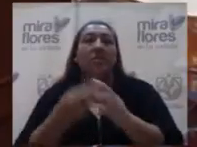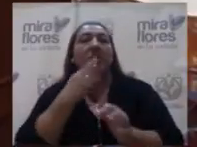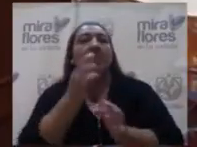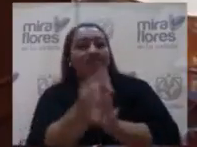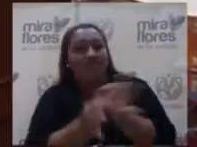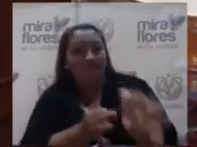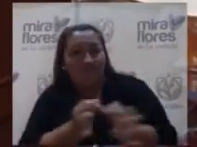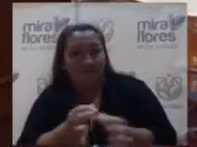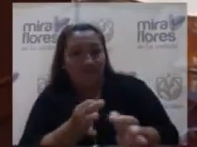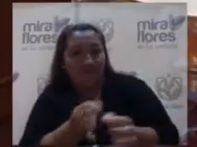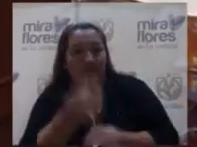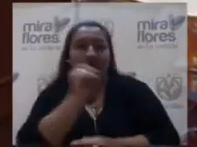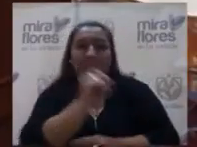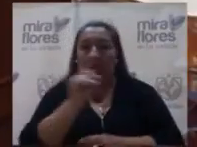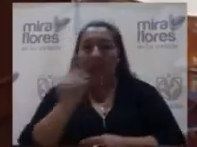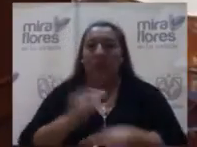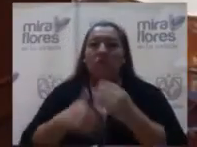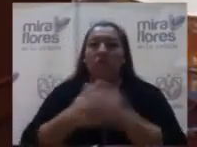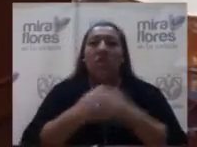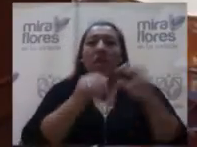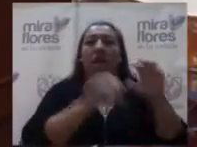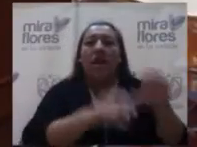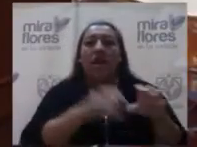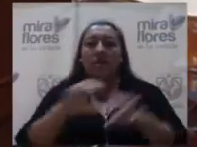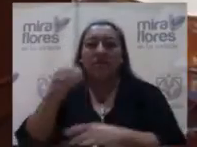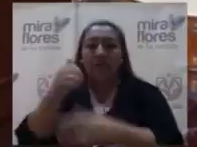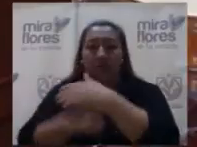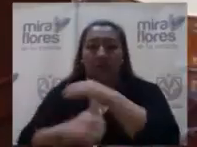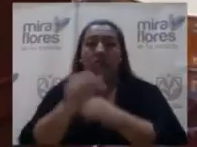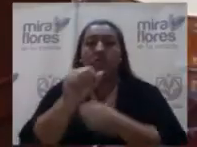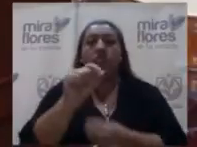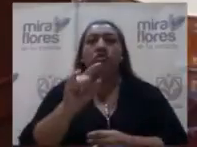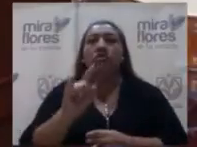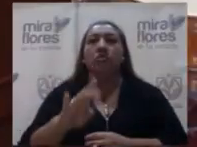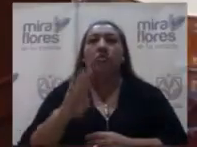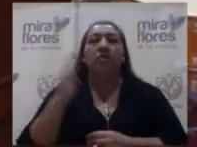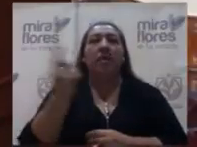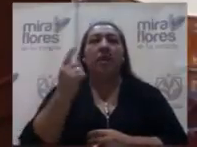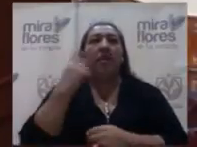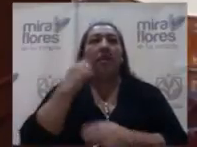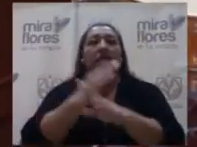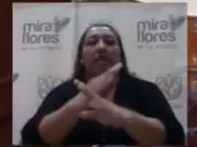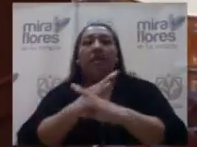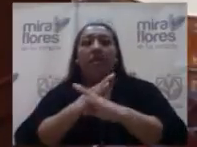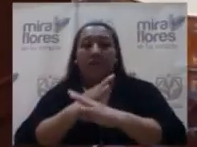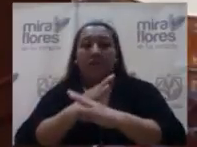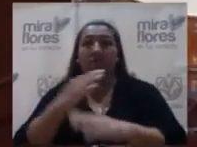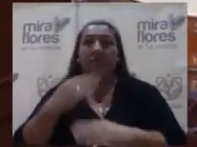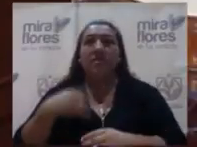indicar cada una de las actividades que lleva a cabo la subgerencia de defensa civil.